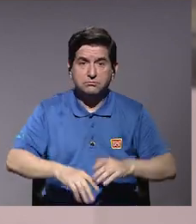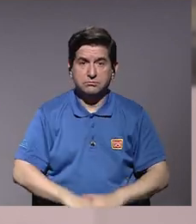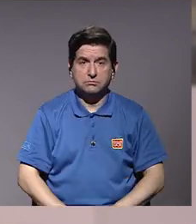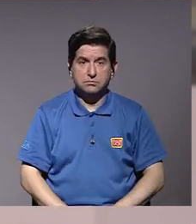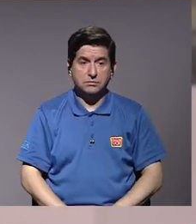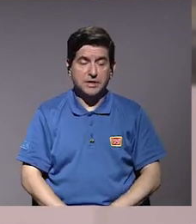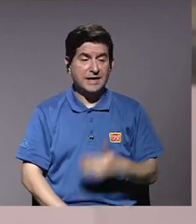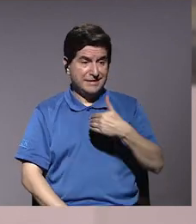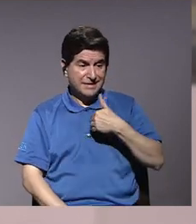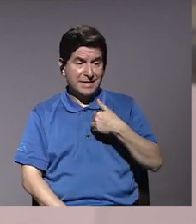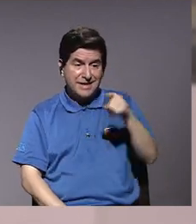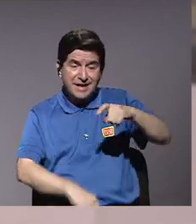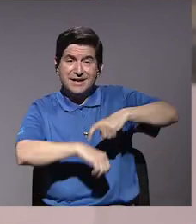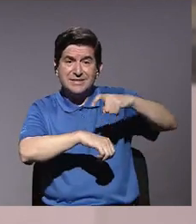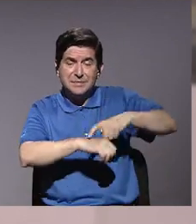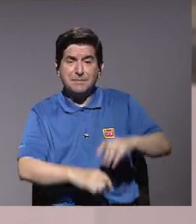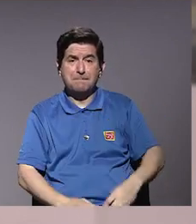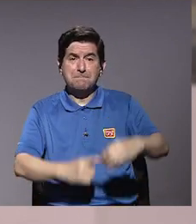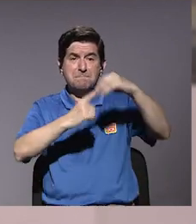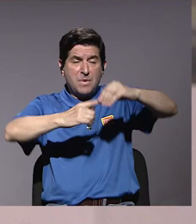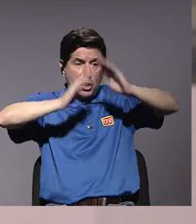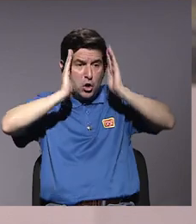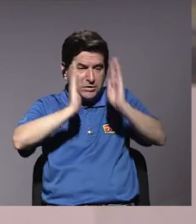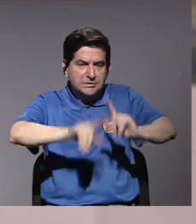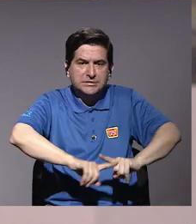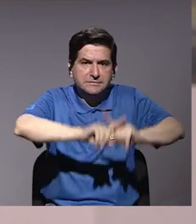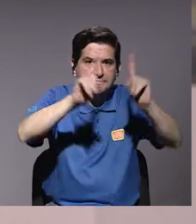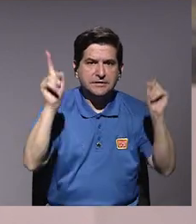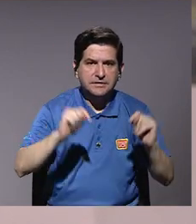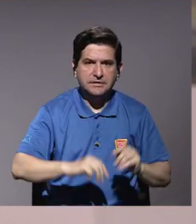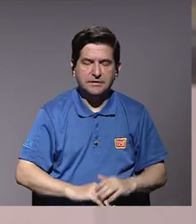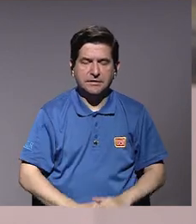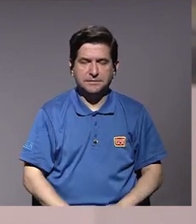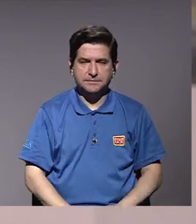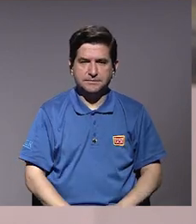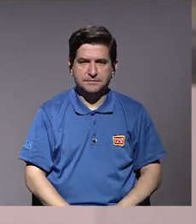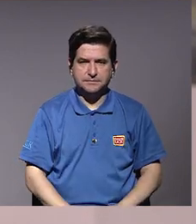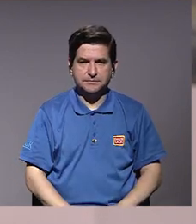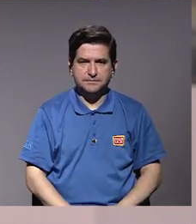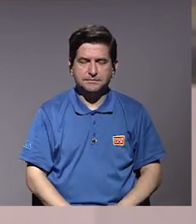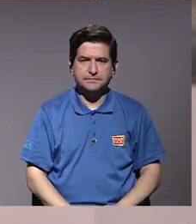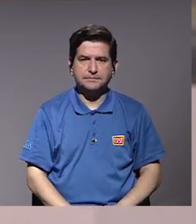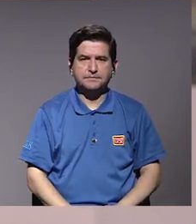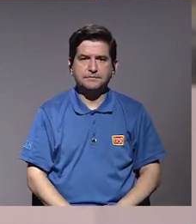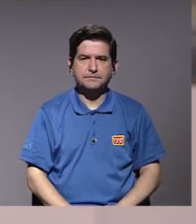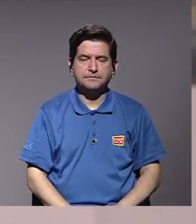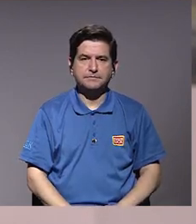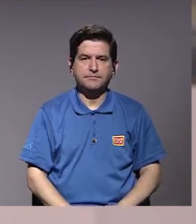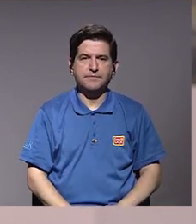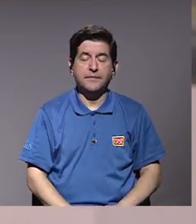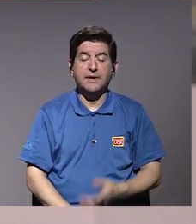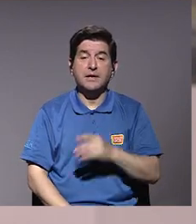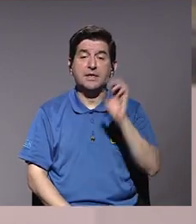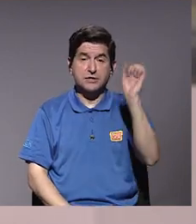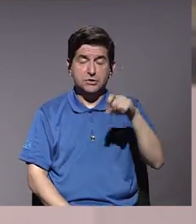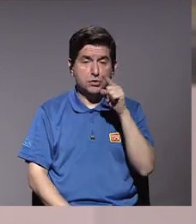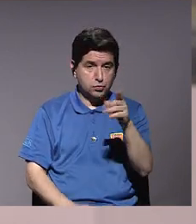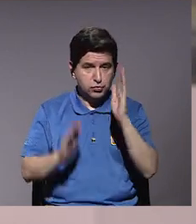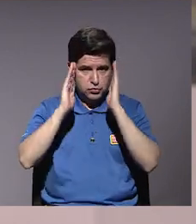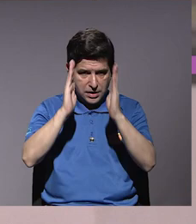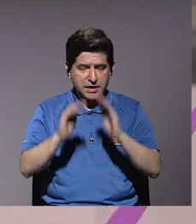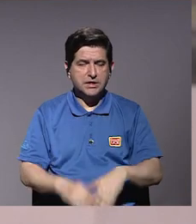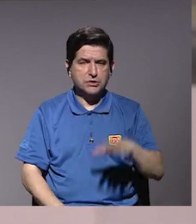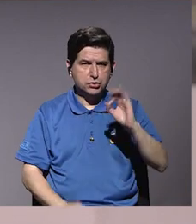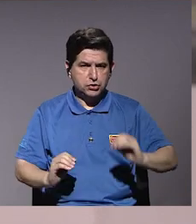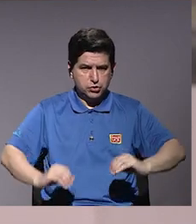persona, porque existe una priorización diferente. De tal manera que entonces tenemos que, sí, usted tiene que ser atendido a